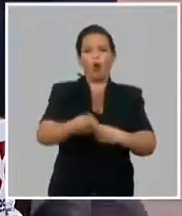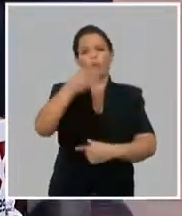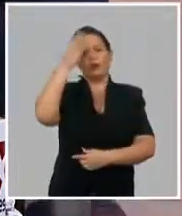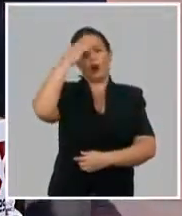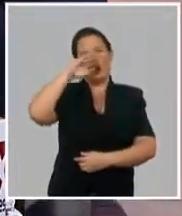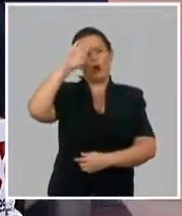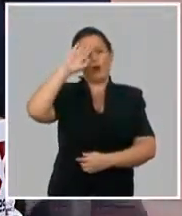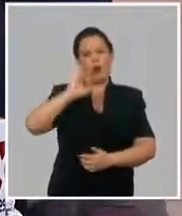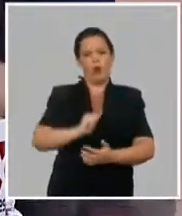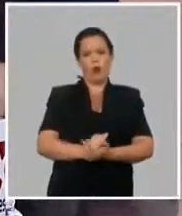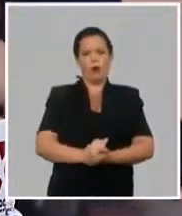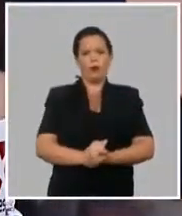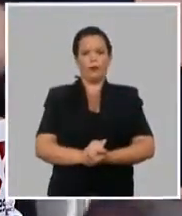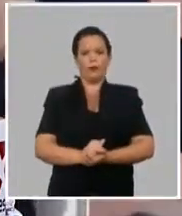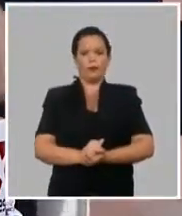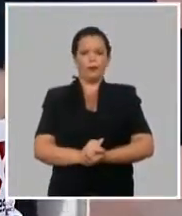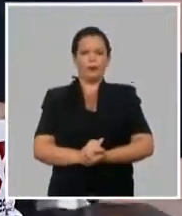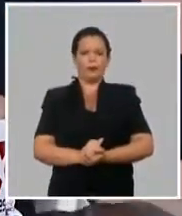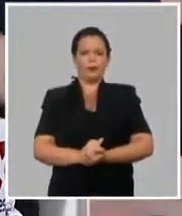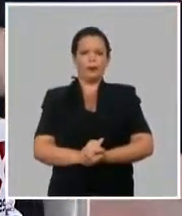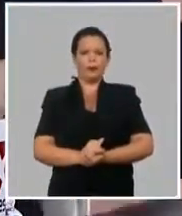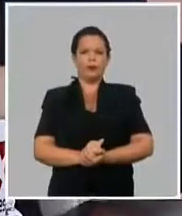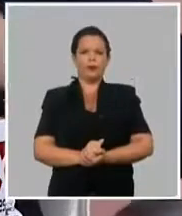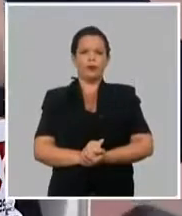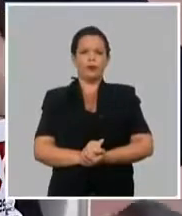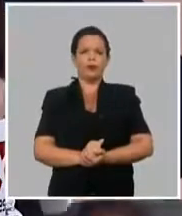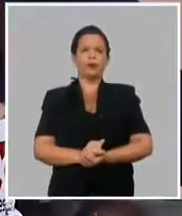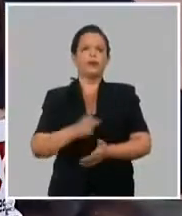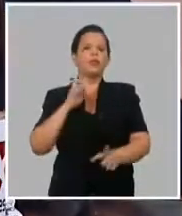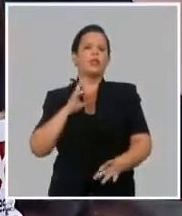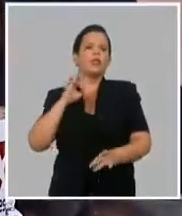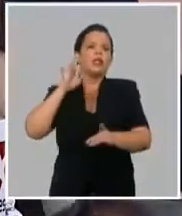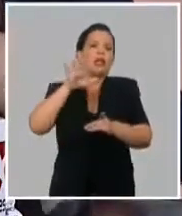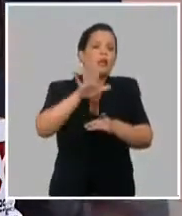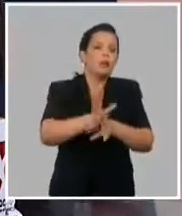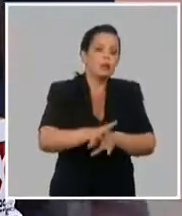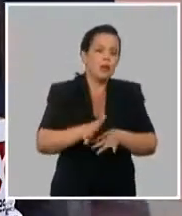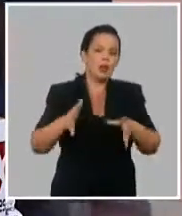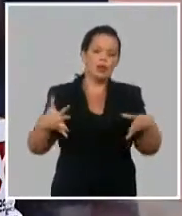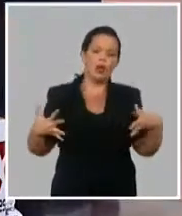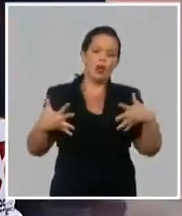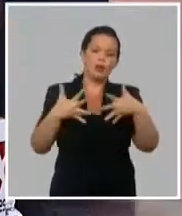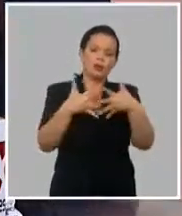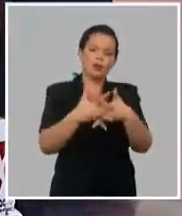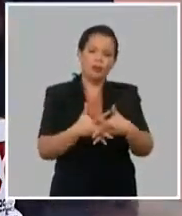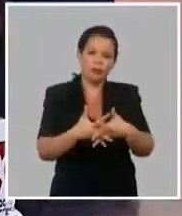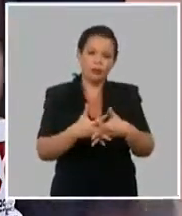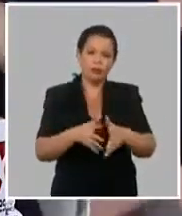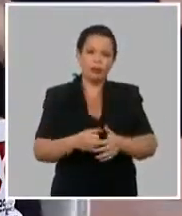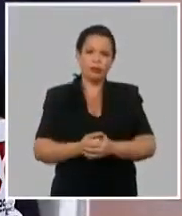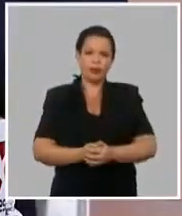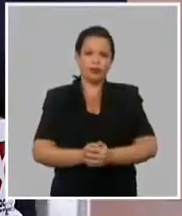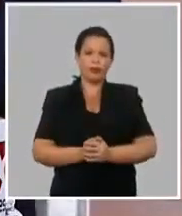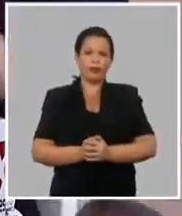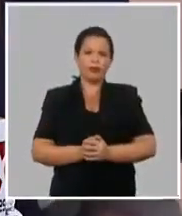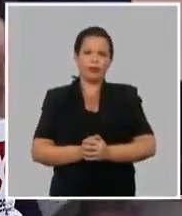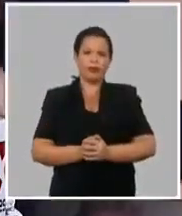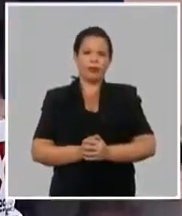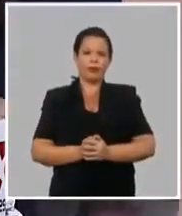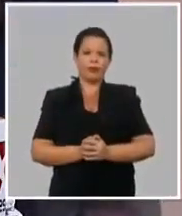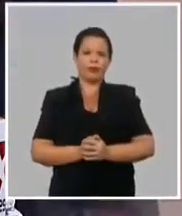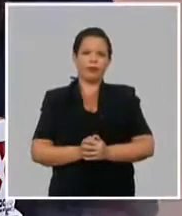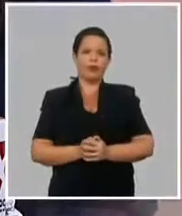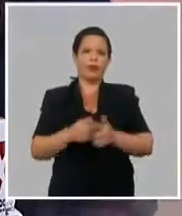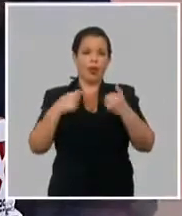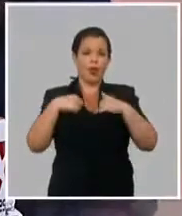de origen cubano y se produce esa comunicación que desde el primer minuto y aquí voy a decir cuatro cosas